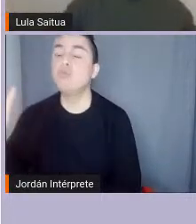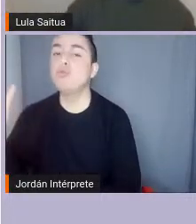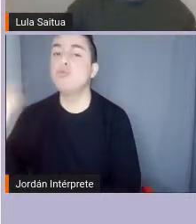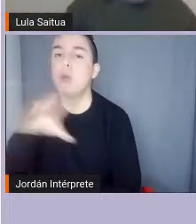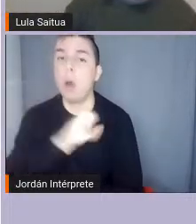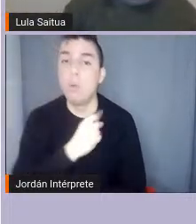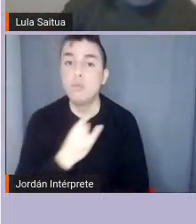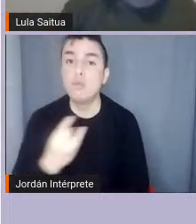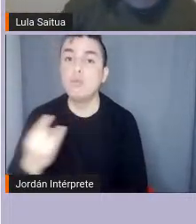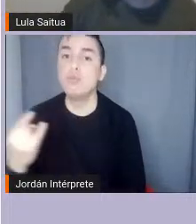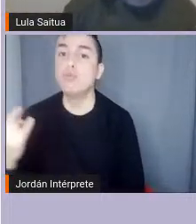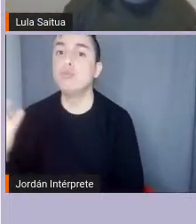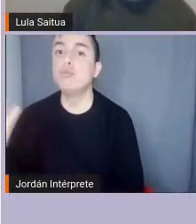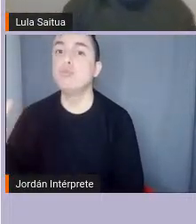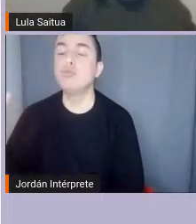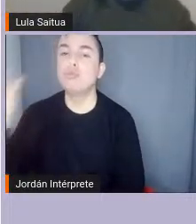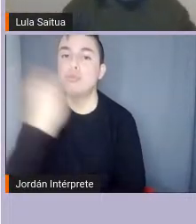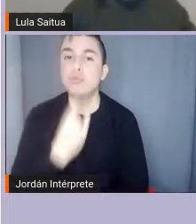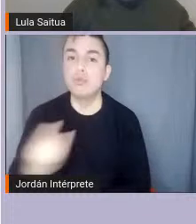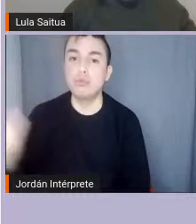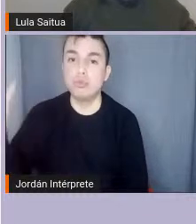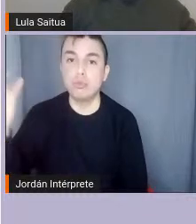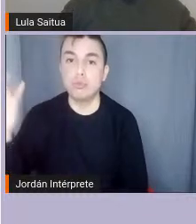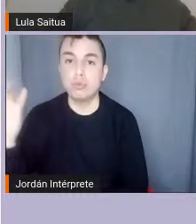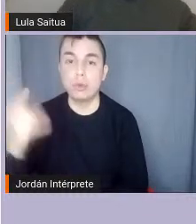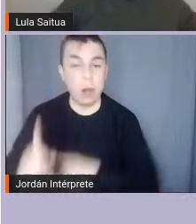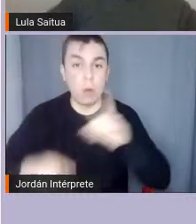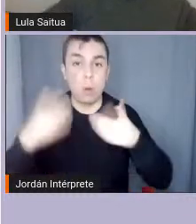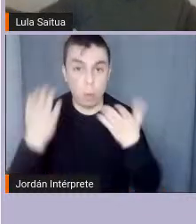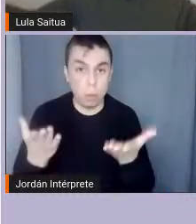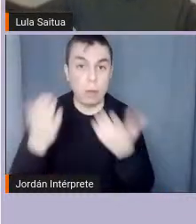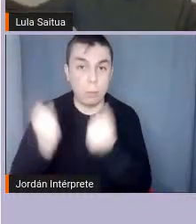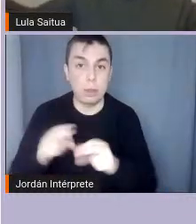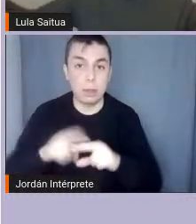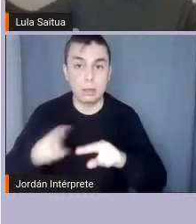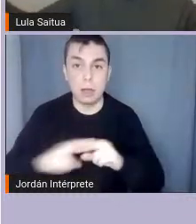A ver, niños, a ver si puedo escuchar sus aullidos, están por ahí.